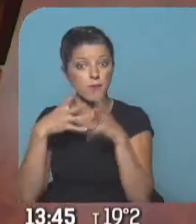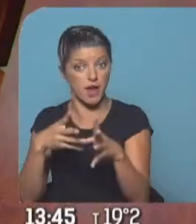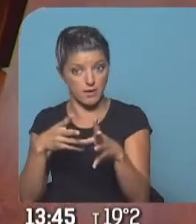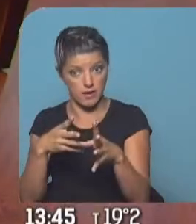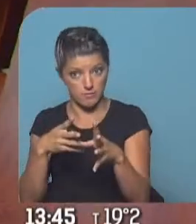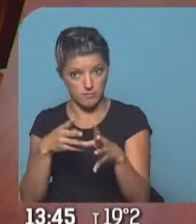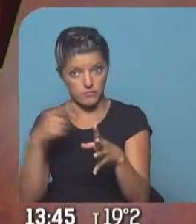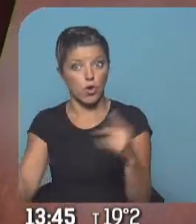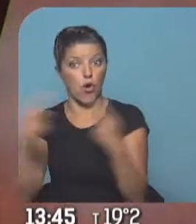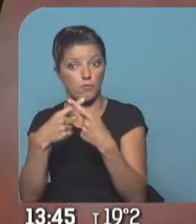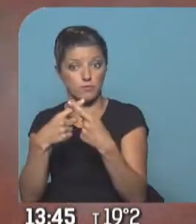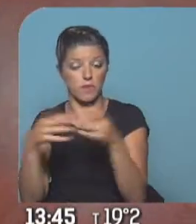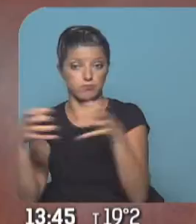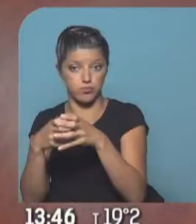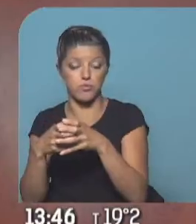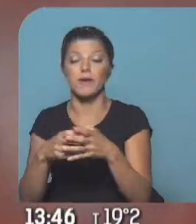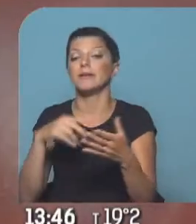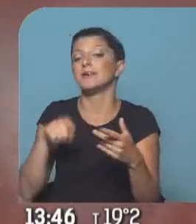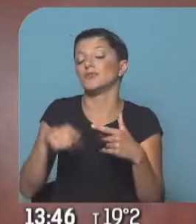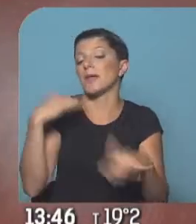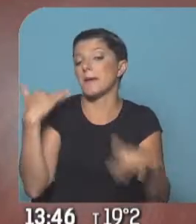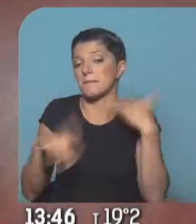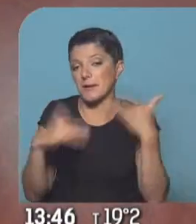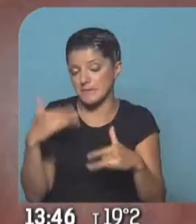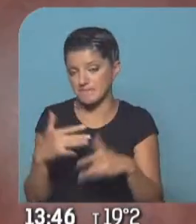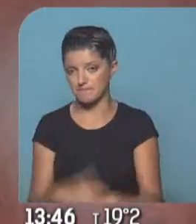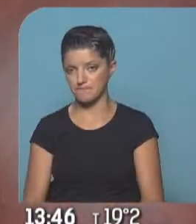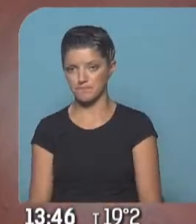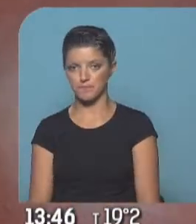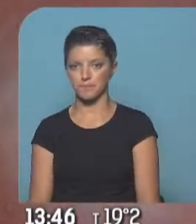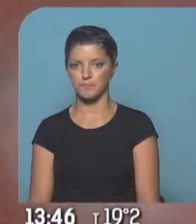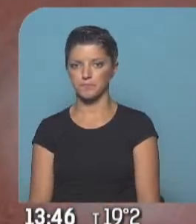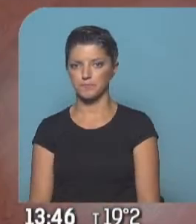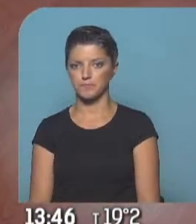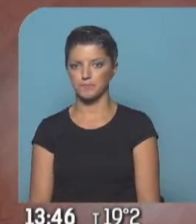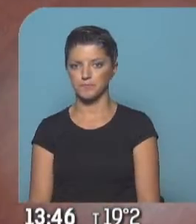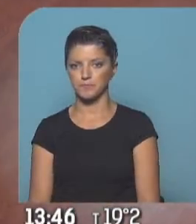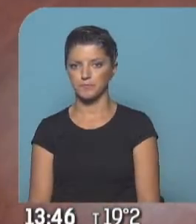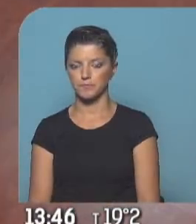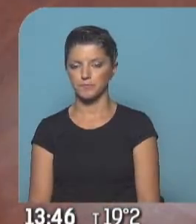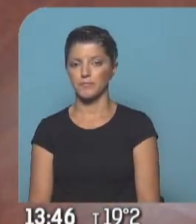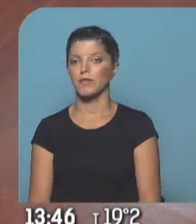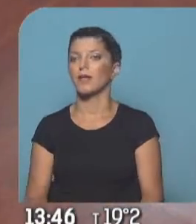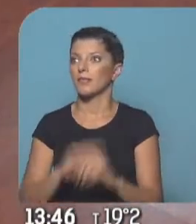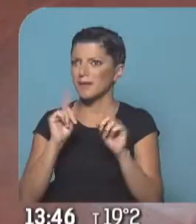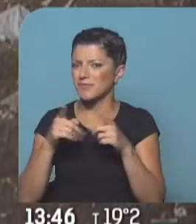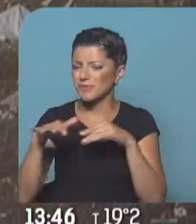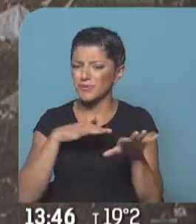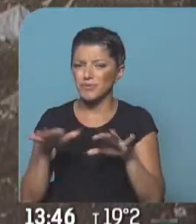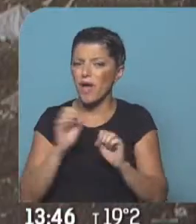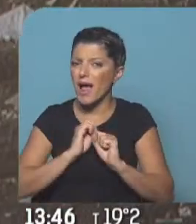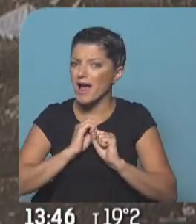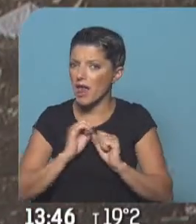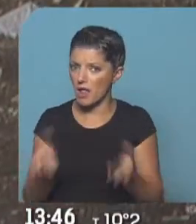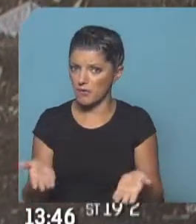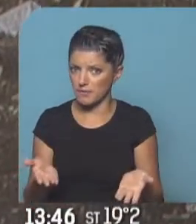estado de guerra, lo cual es estado de emergencia, evidentemente, ante esto que ha sucedido. Natalia. Sí, además es grave la situación porque además